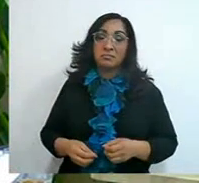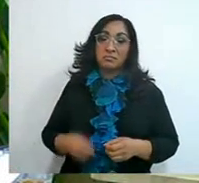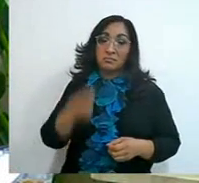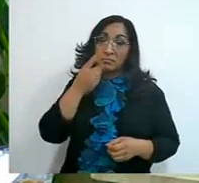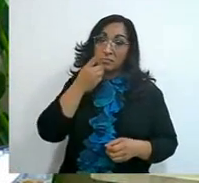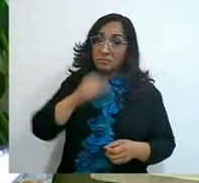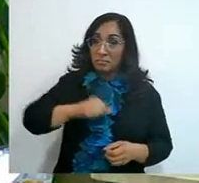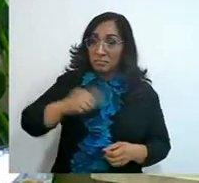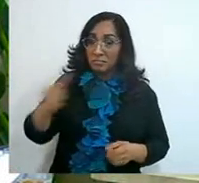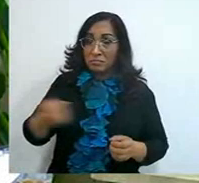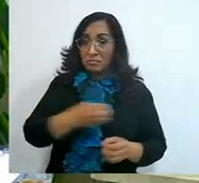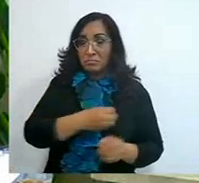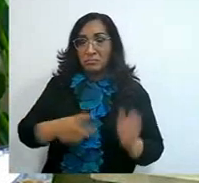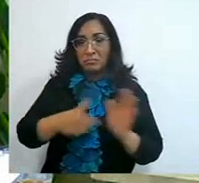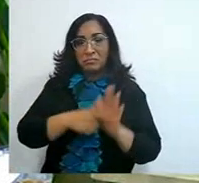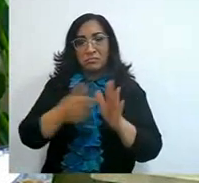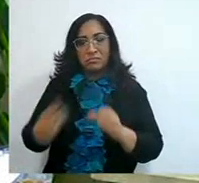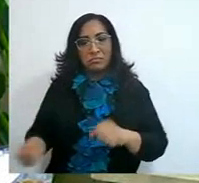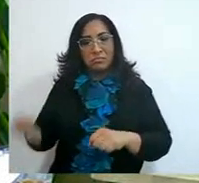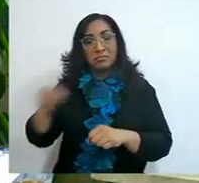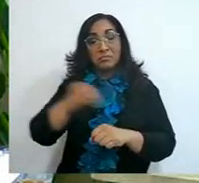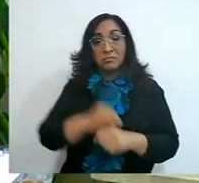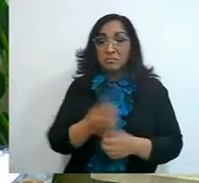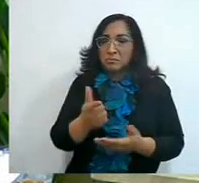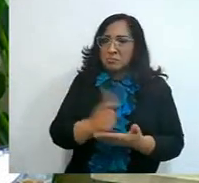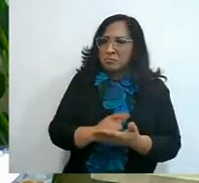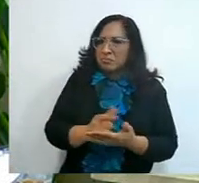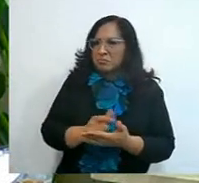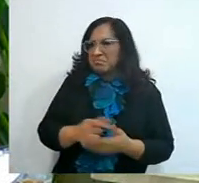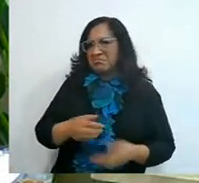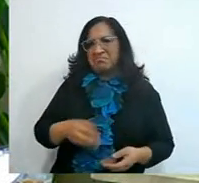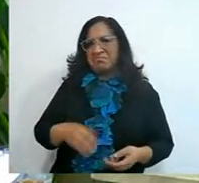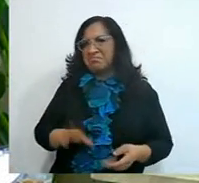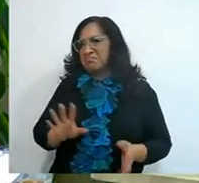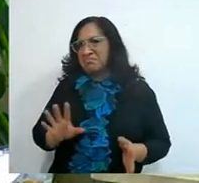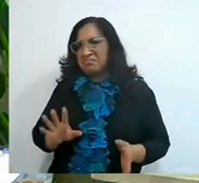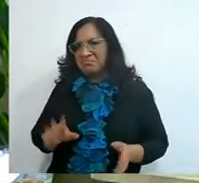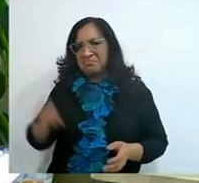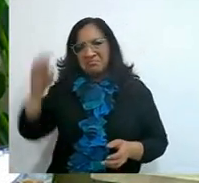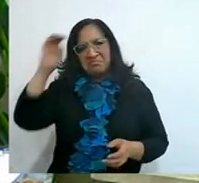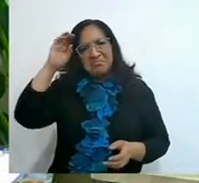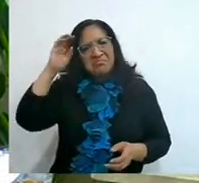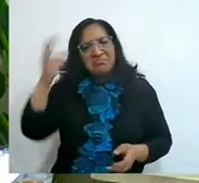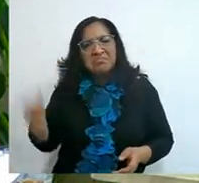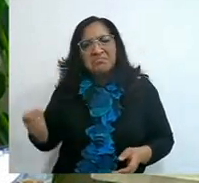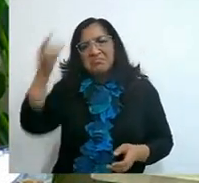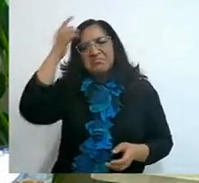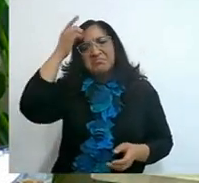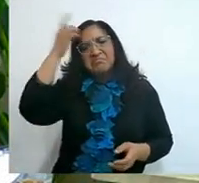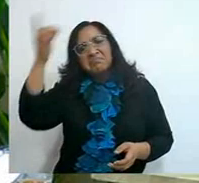dije que ponen libros raros? Había un libro